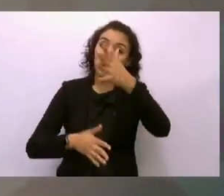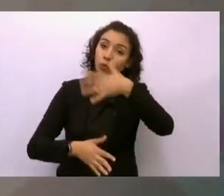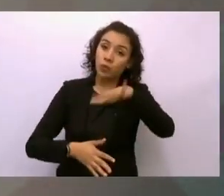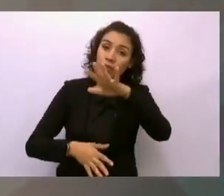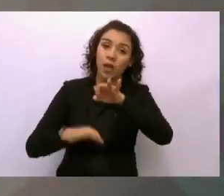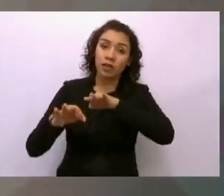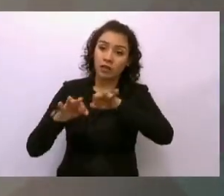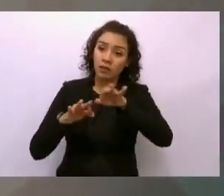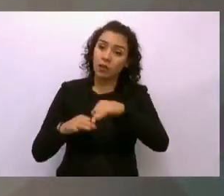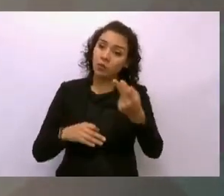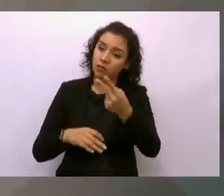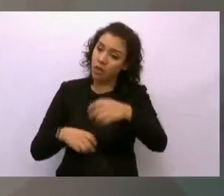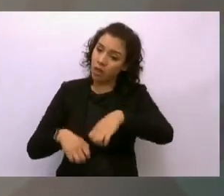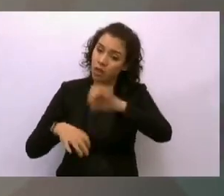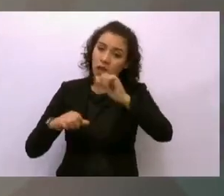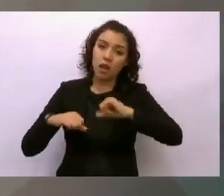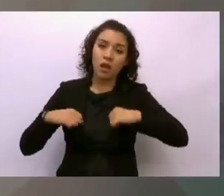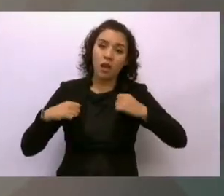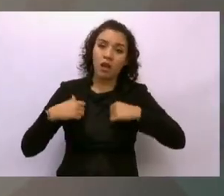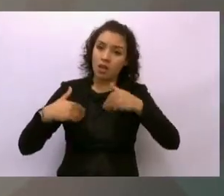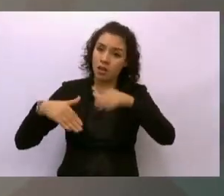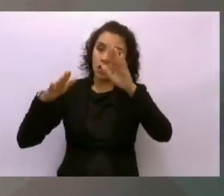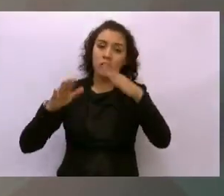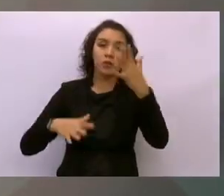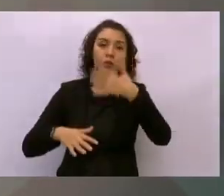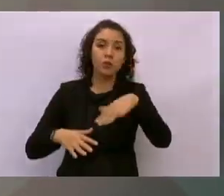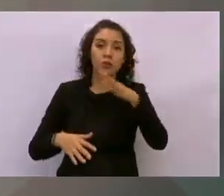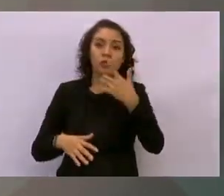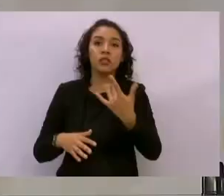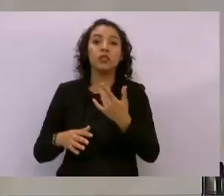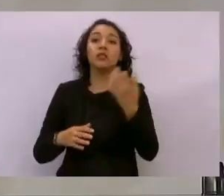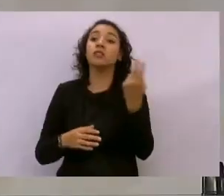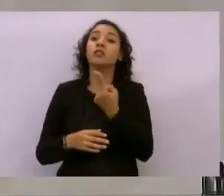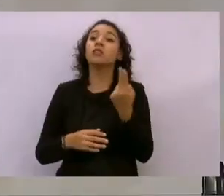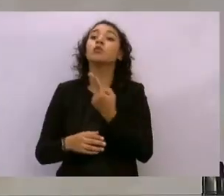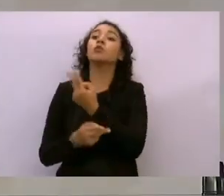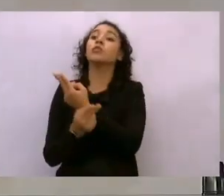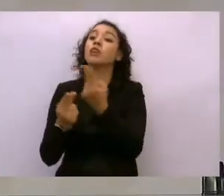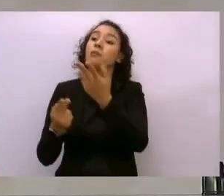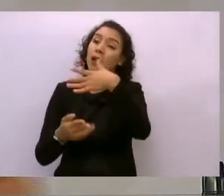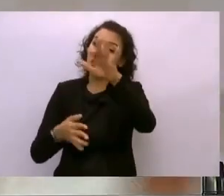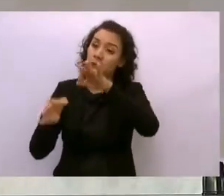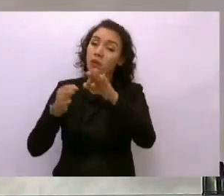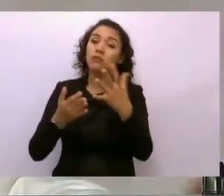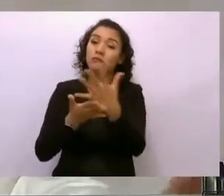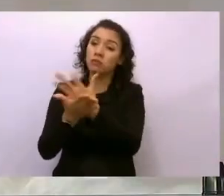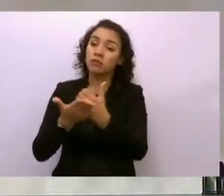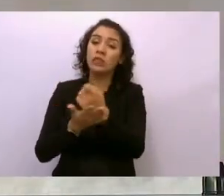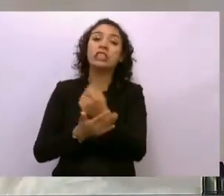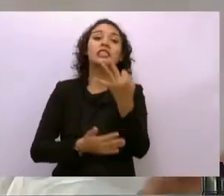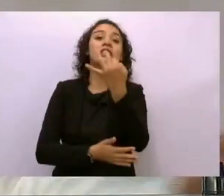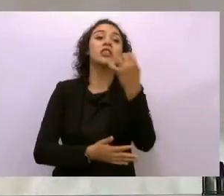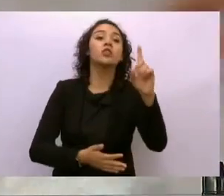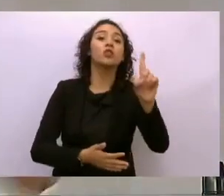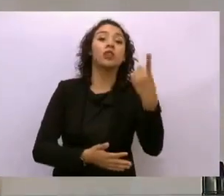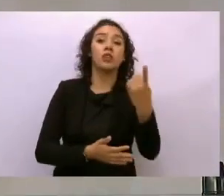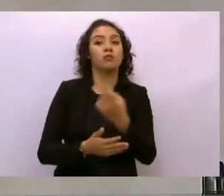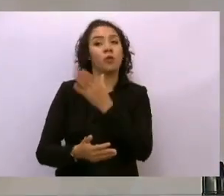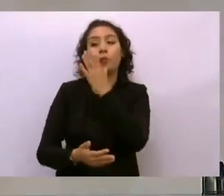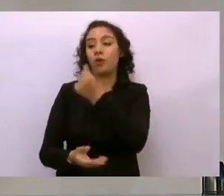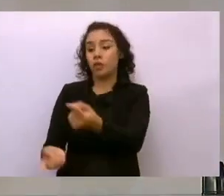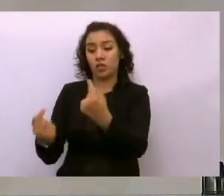trabajo y conseguir $300 al mes, porque si no ya no pueden estar